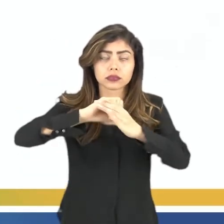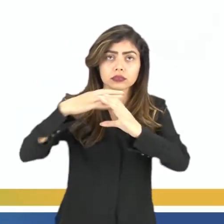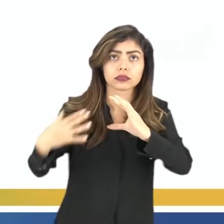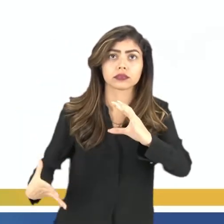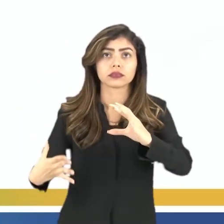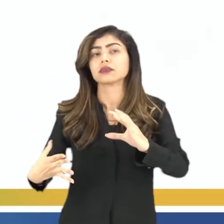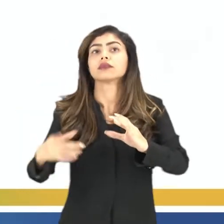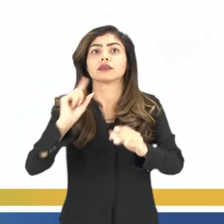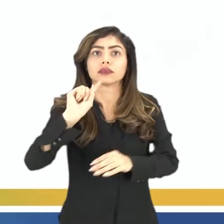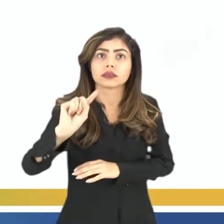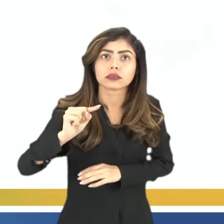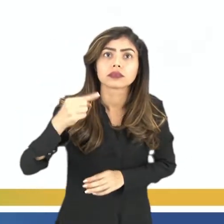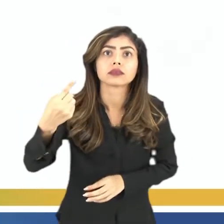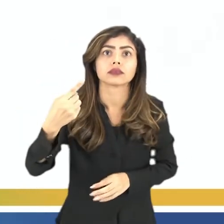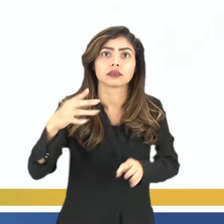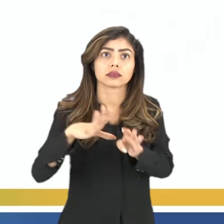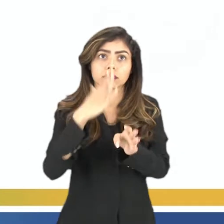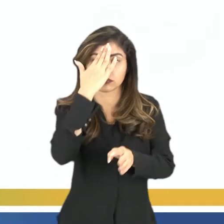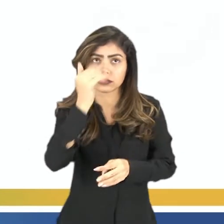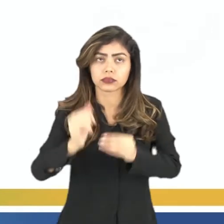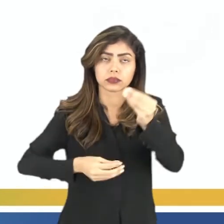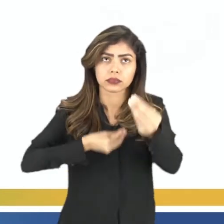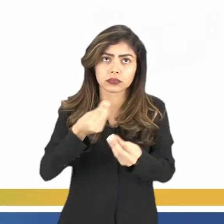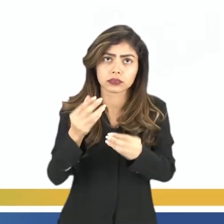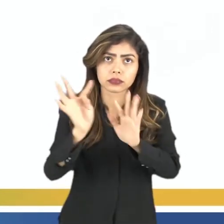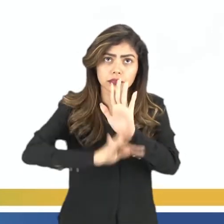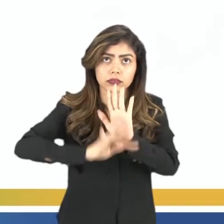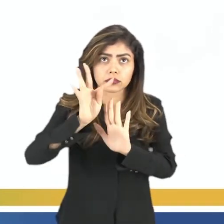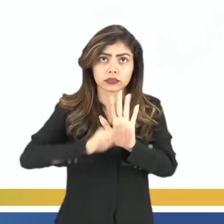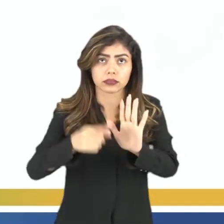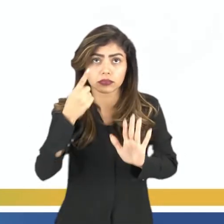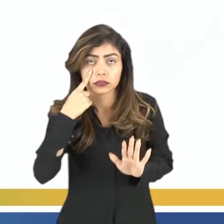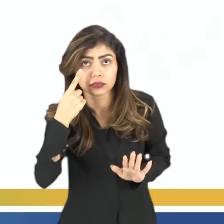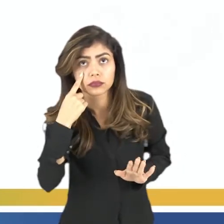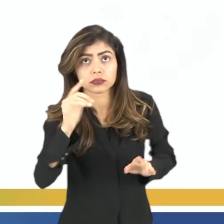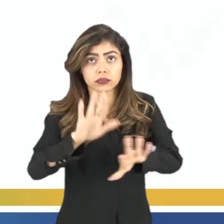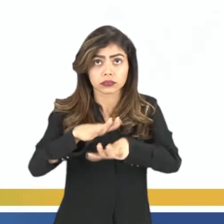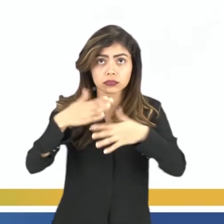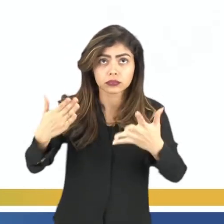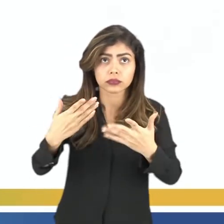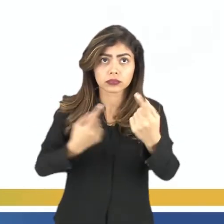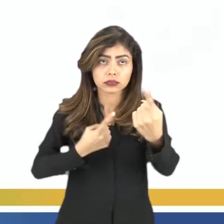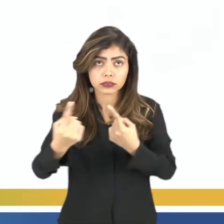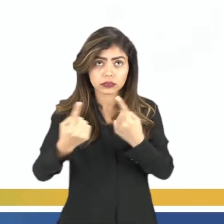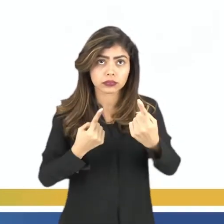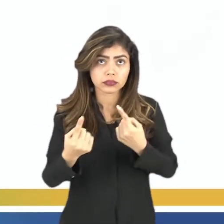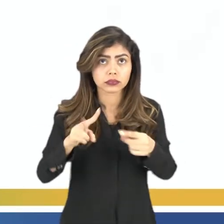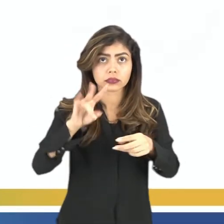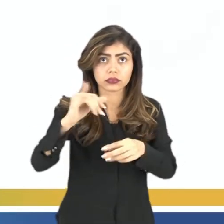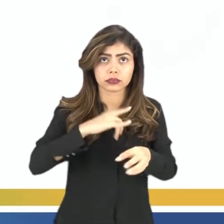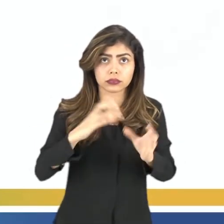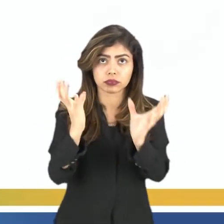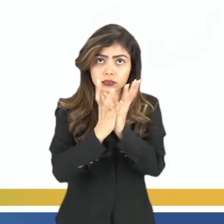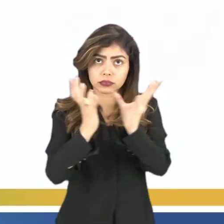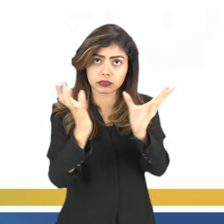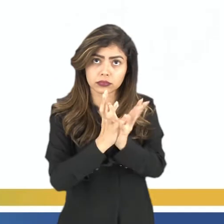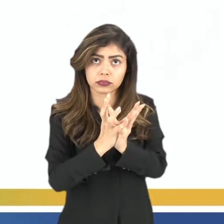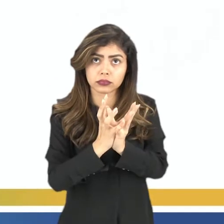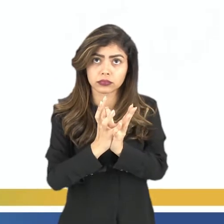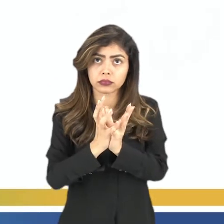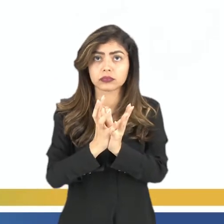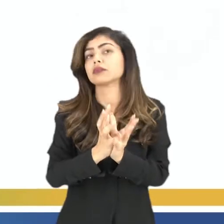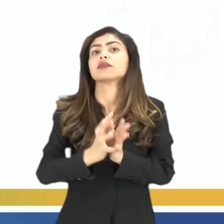estructura y sus características. Después de saber cómo funciona este texto, veremos cuál es la relación que hay entre